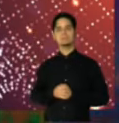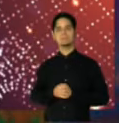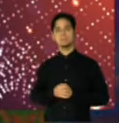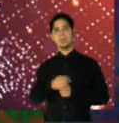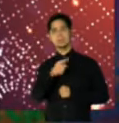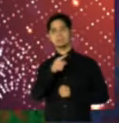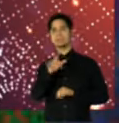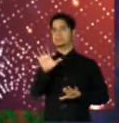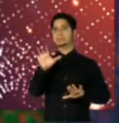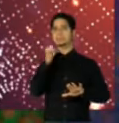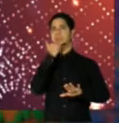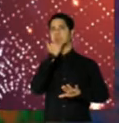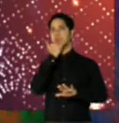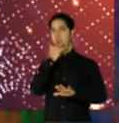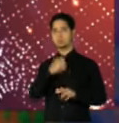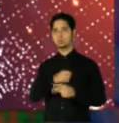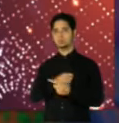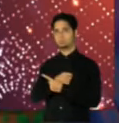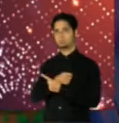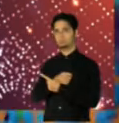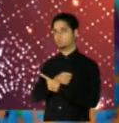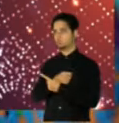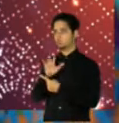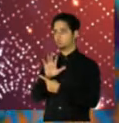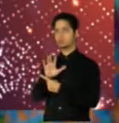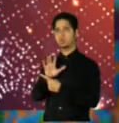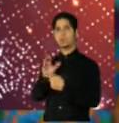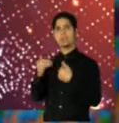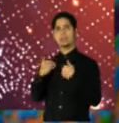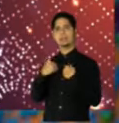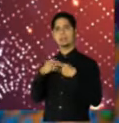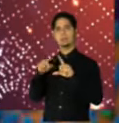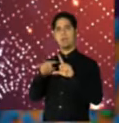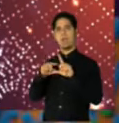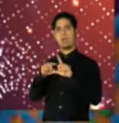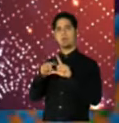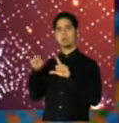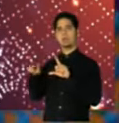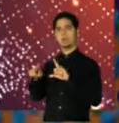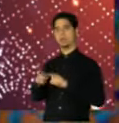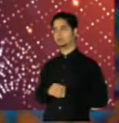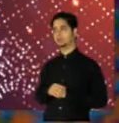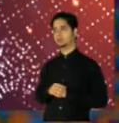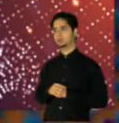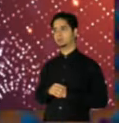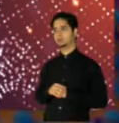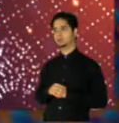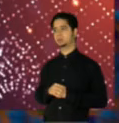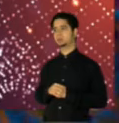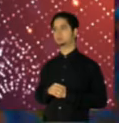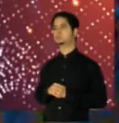No, es la gráfica que tiene como una curvita así, que es la que está